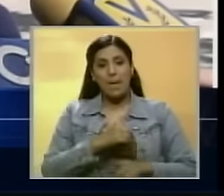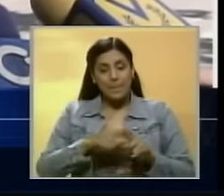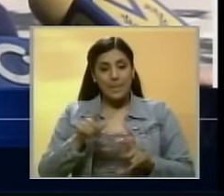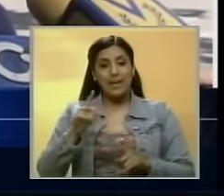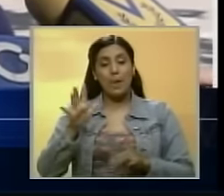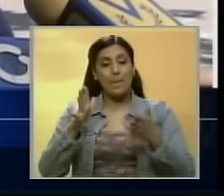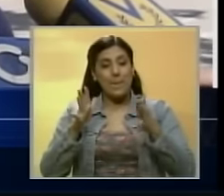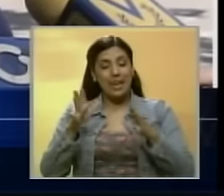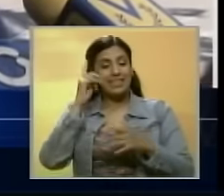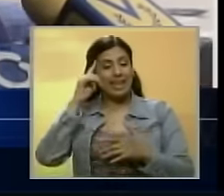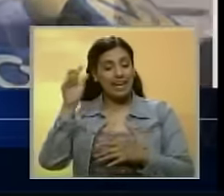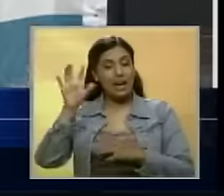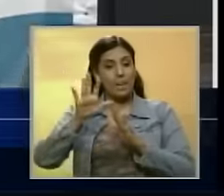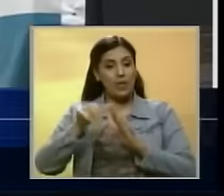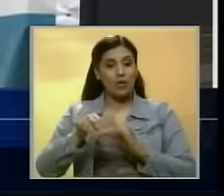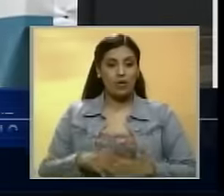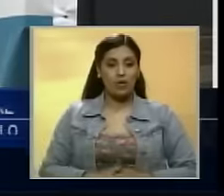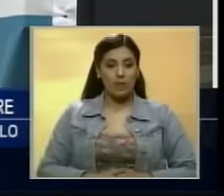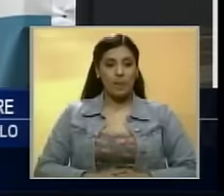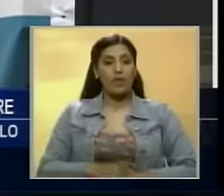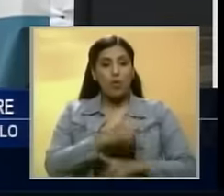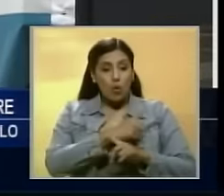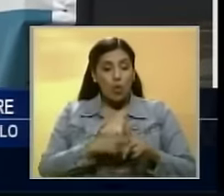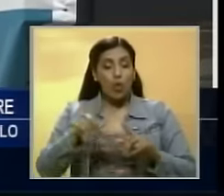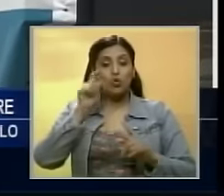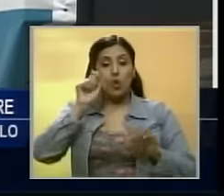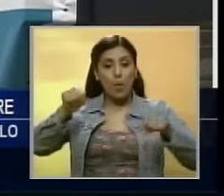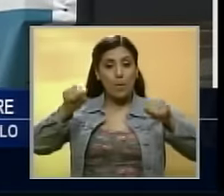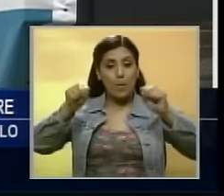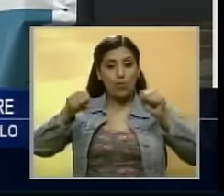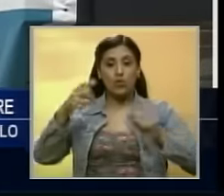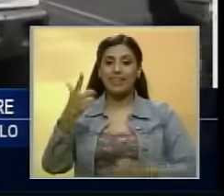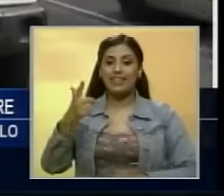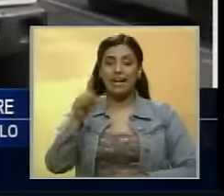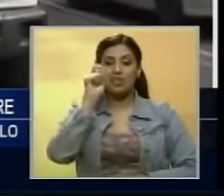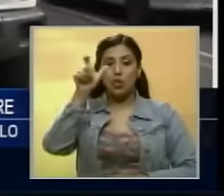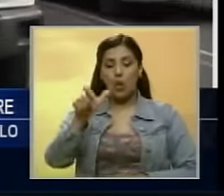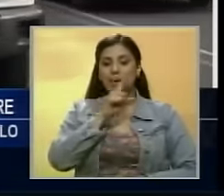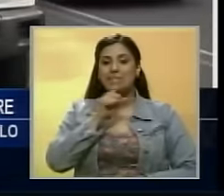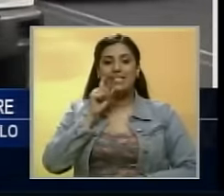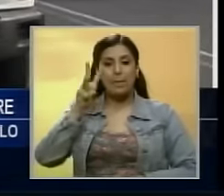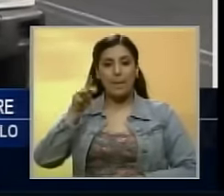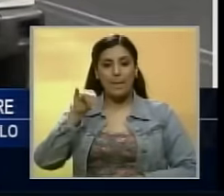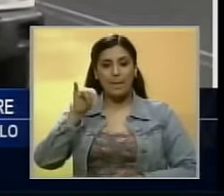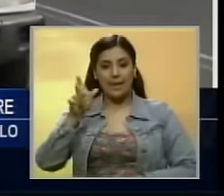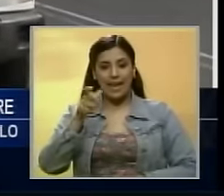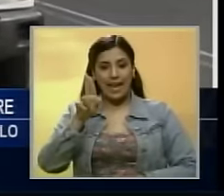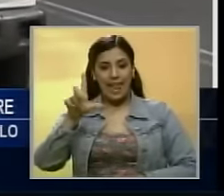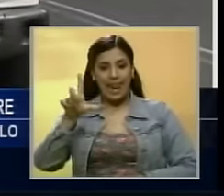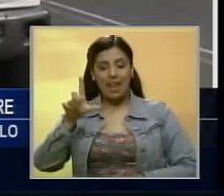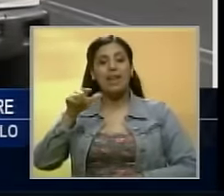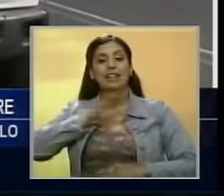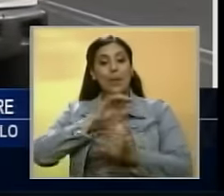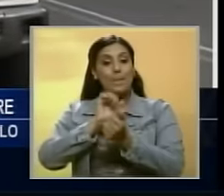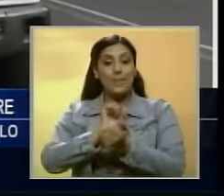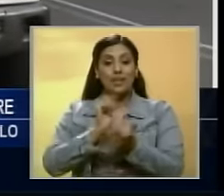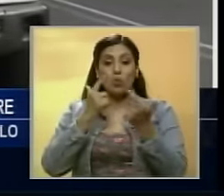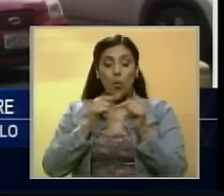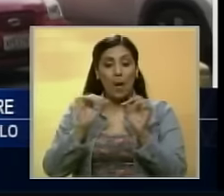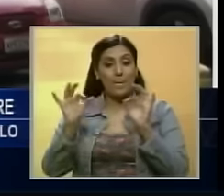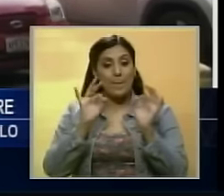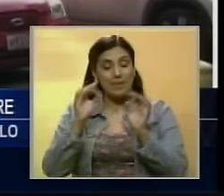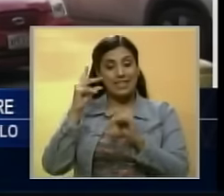presuntamente era para robarnos en otro suceso un mototaxista identificado como Miguel Castro de 19 años fue interceptado por delincuentes